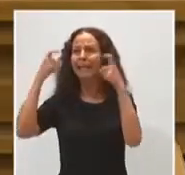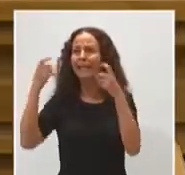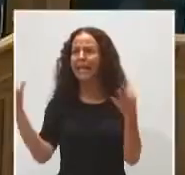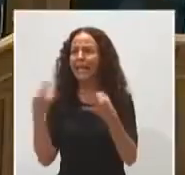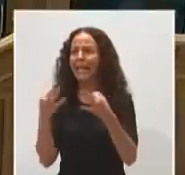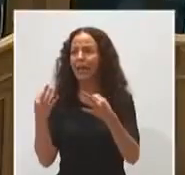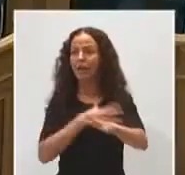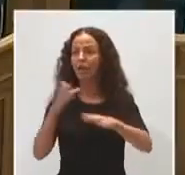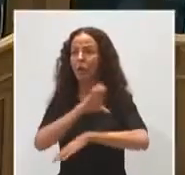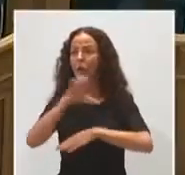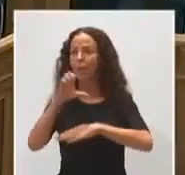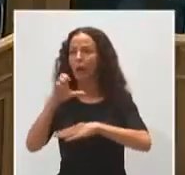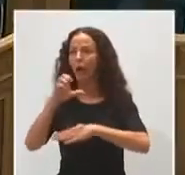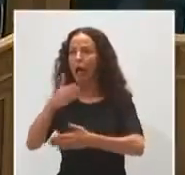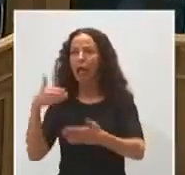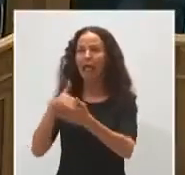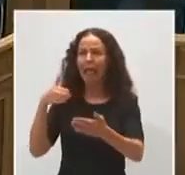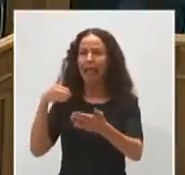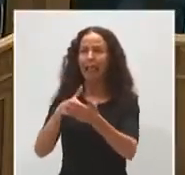los fondos y hablar mal de españa